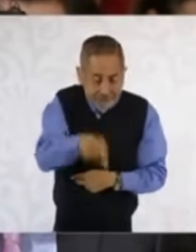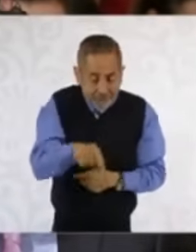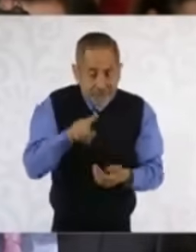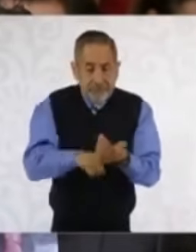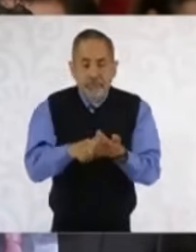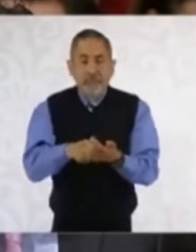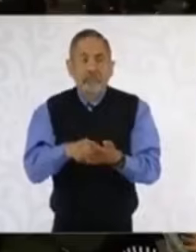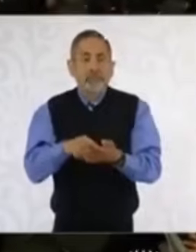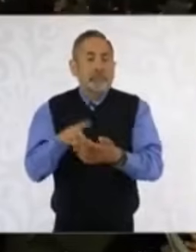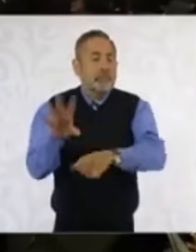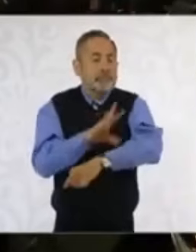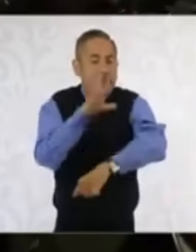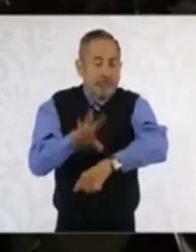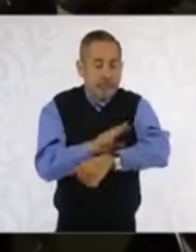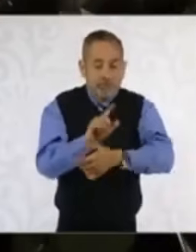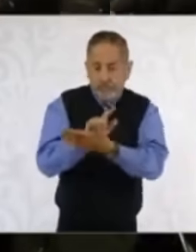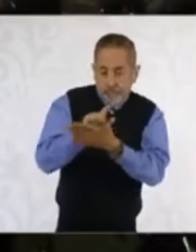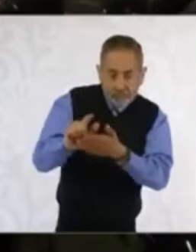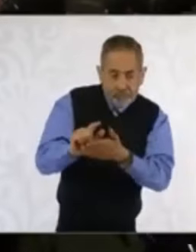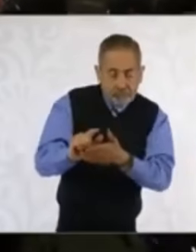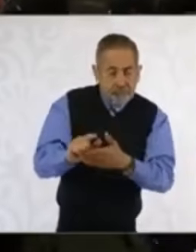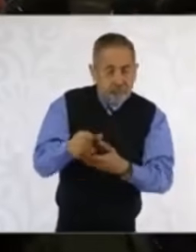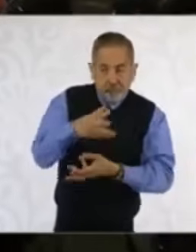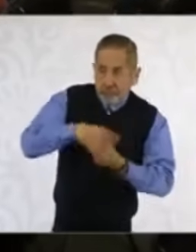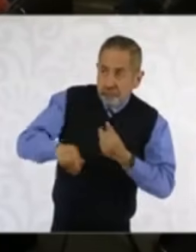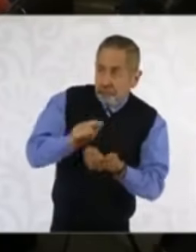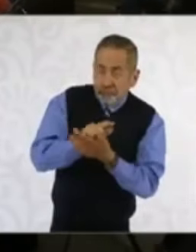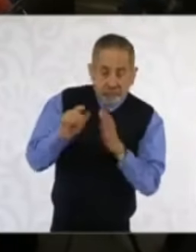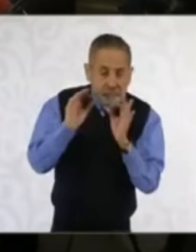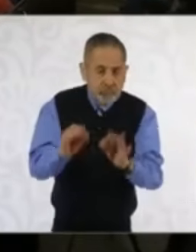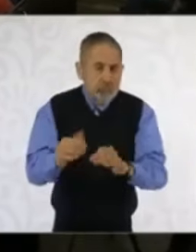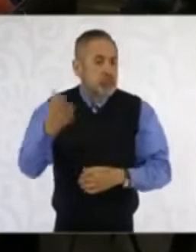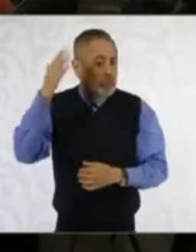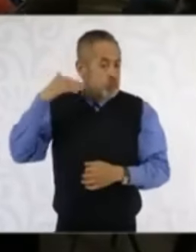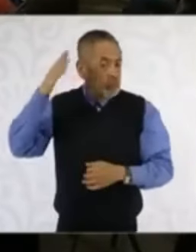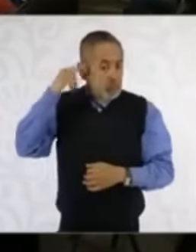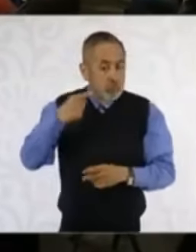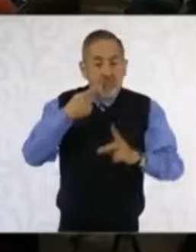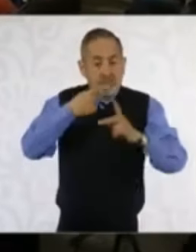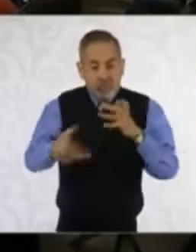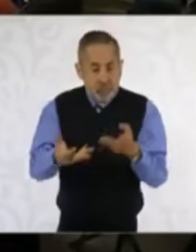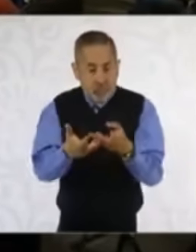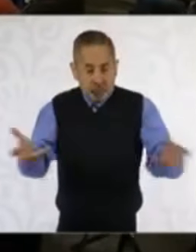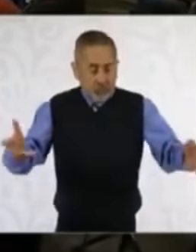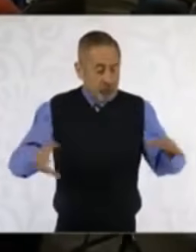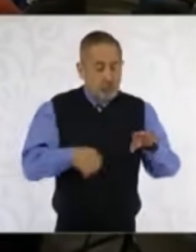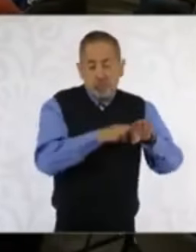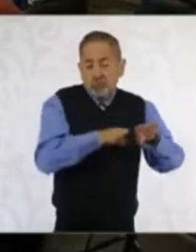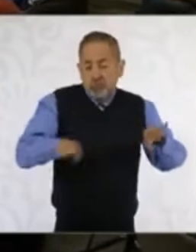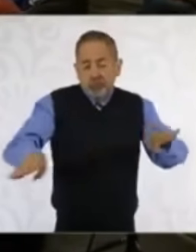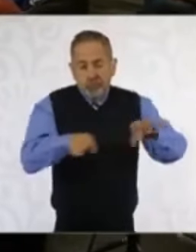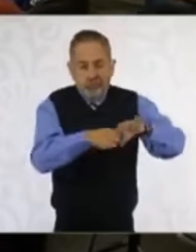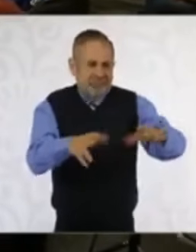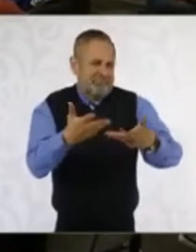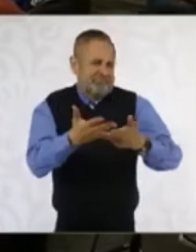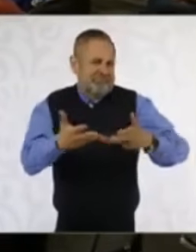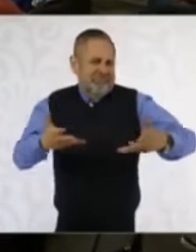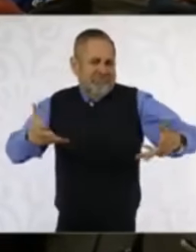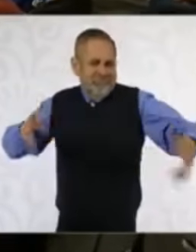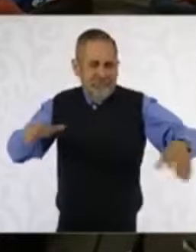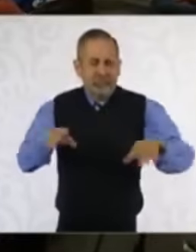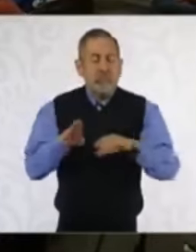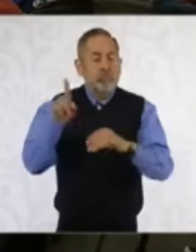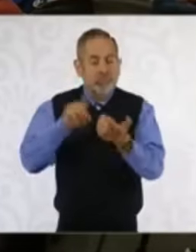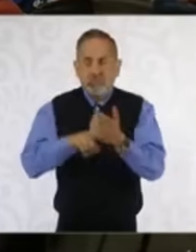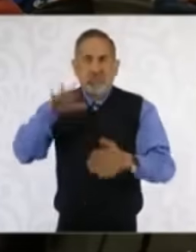para el Bienestar, ya sea en el IMSS o el ISSSTE, en ambas instituciones, pero solamente para todos los que se pensionen por Afores, es decir, en el